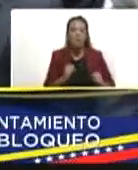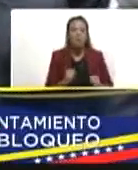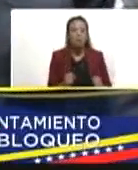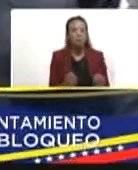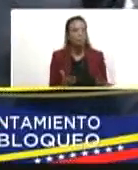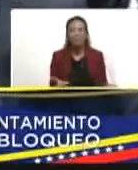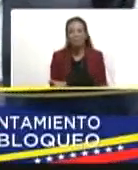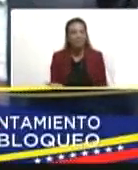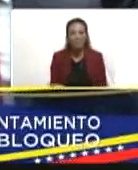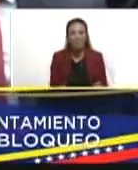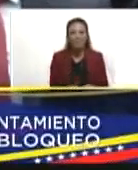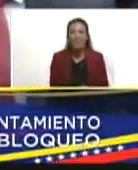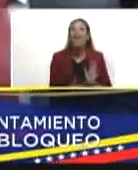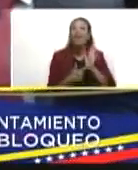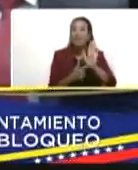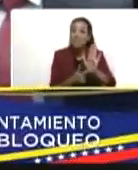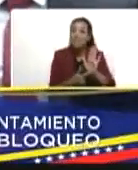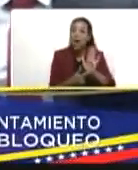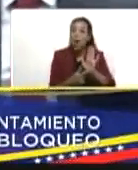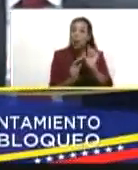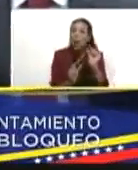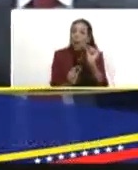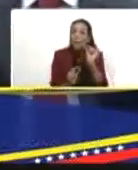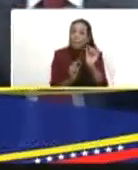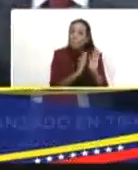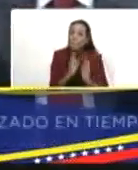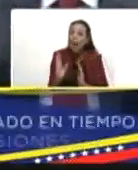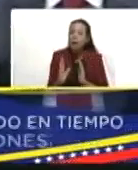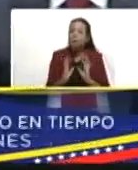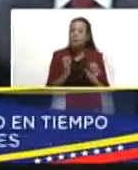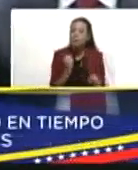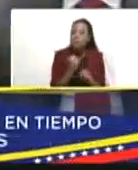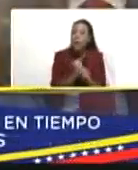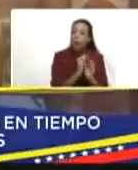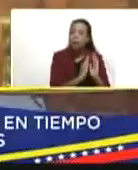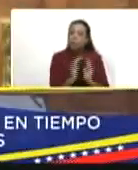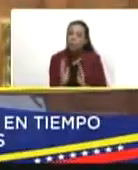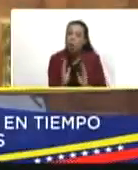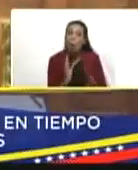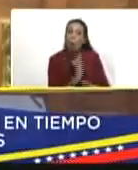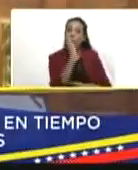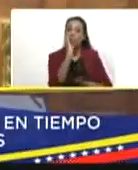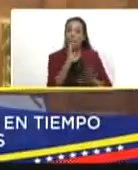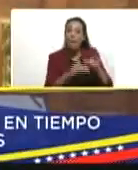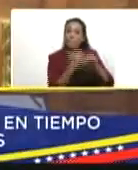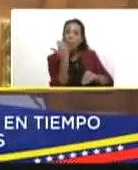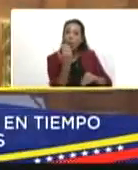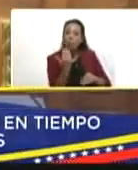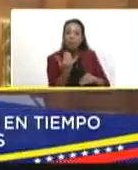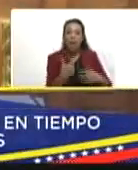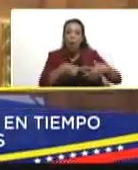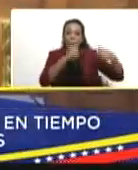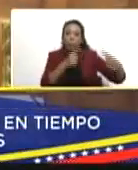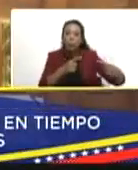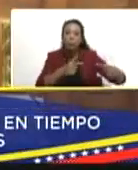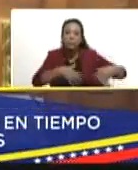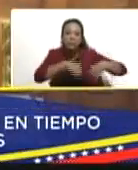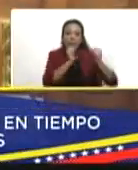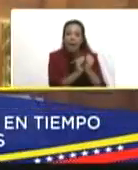salvaje tenemos que decir que con un minucioso plan contra esta modalidad de guerra